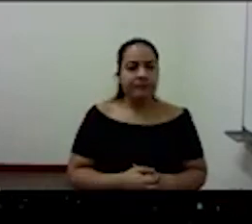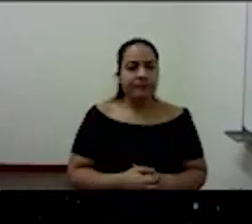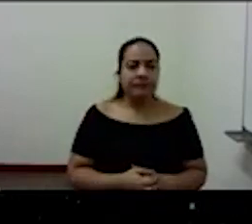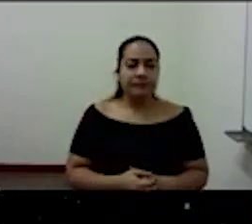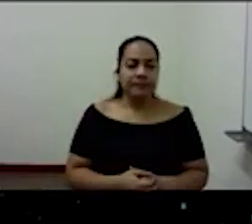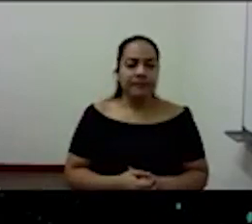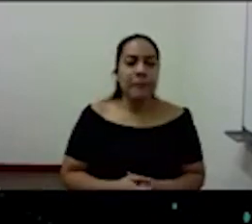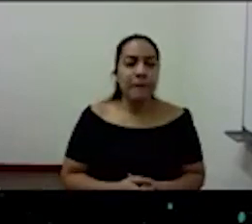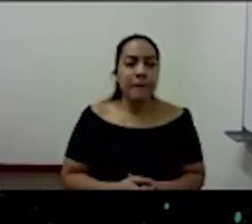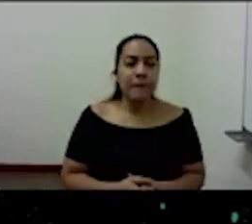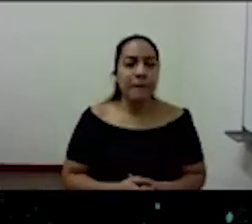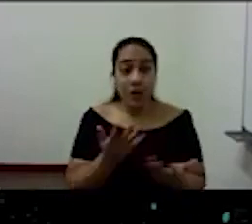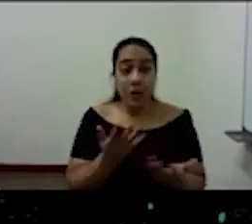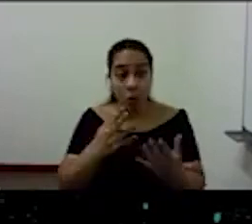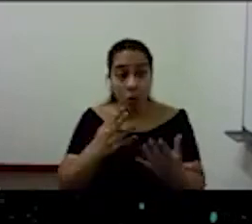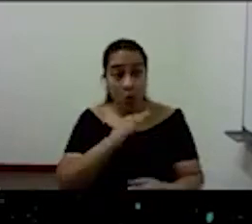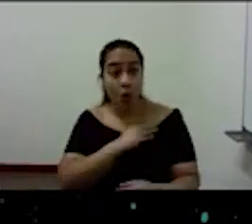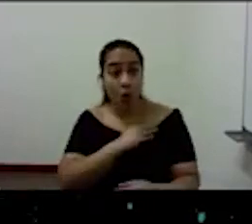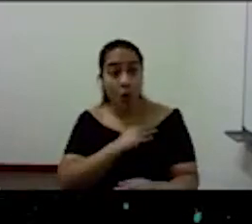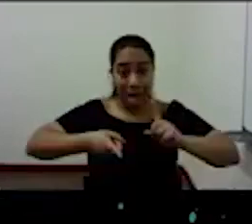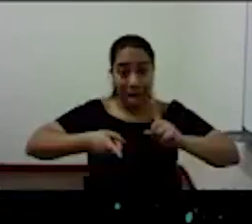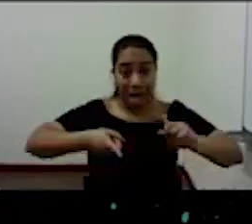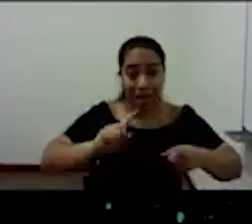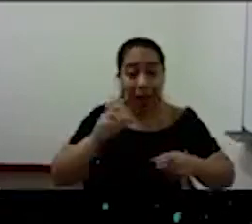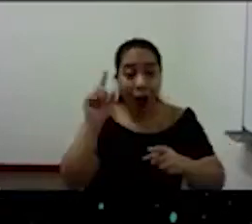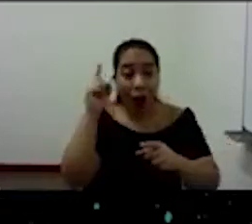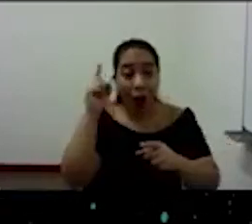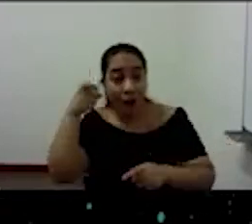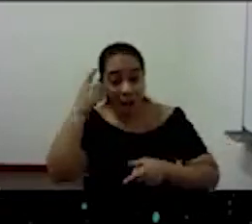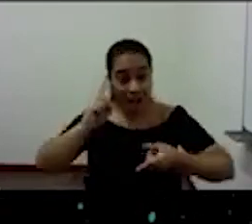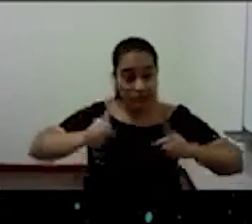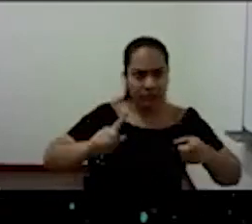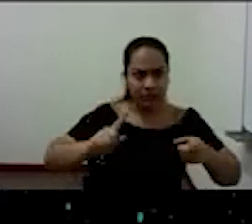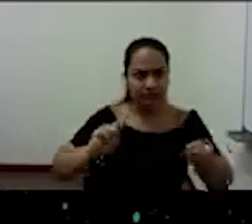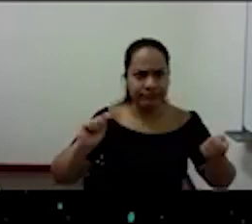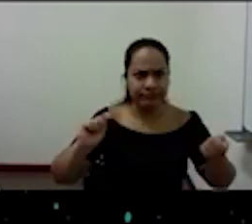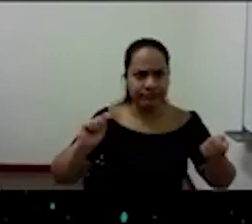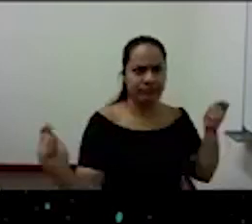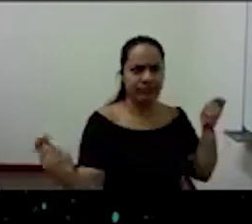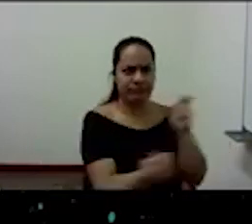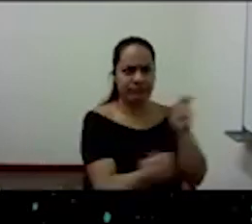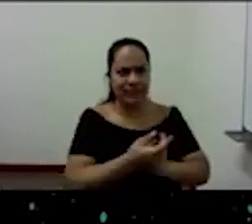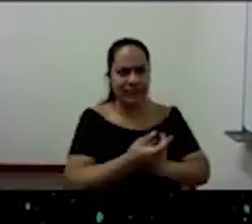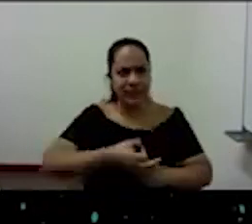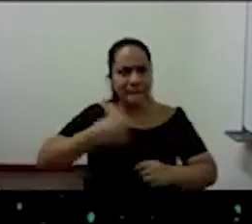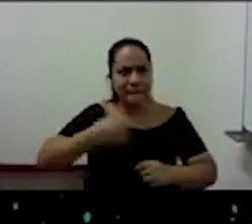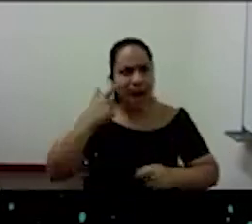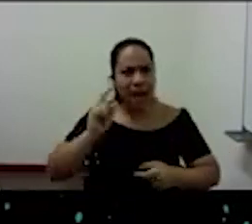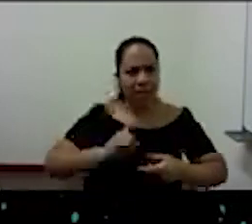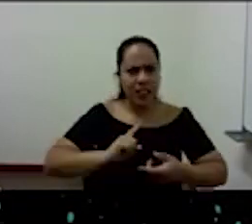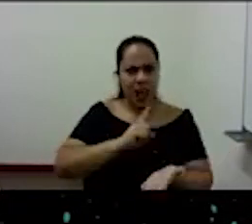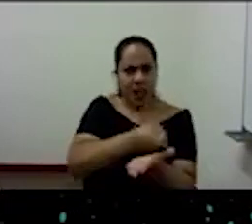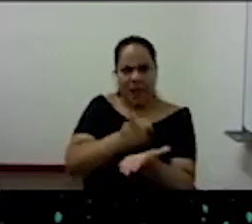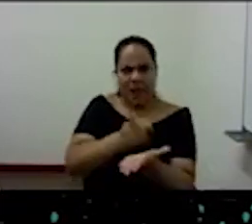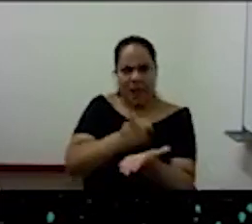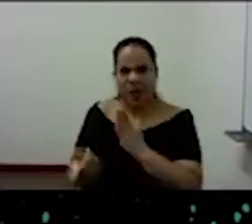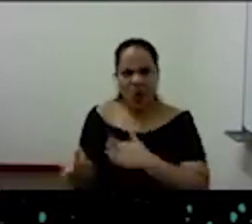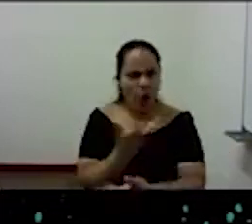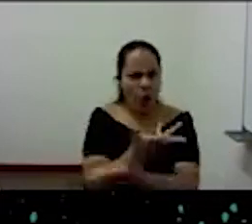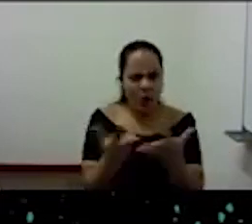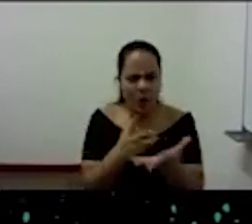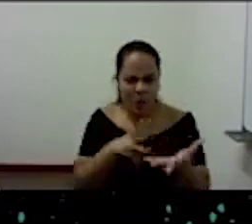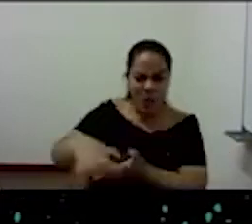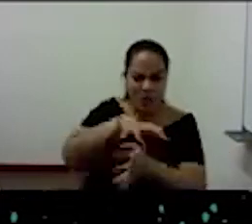todos los poderes de gobierno finalmente se convierten en un régimen odioso de dominación.